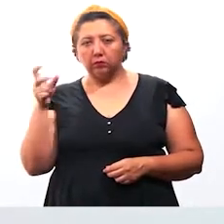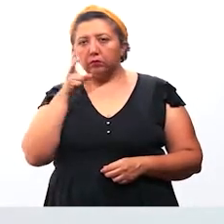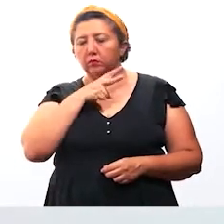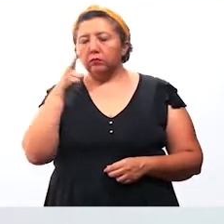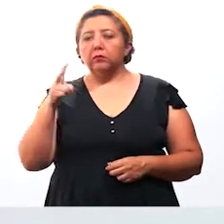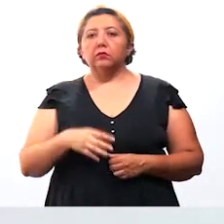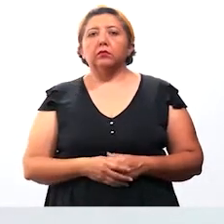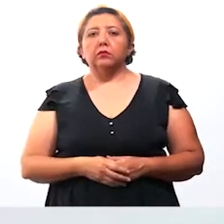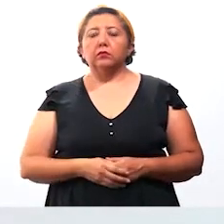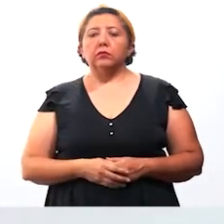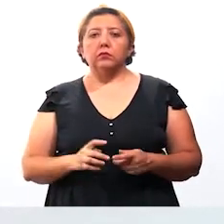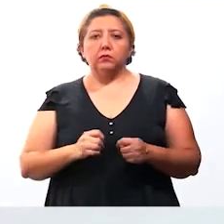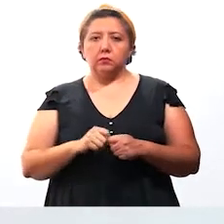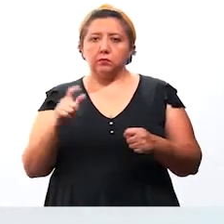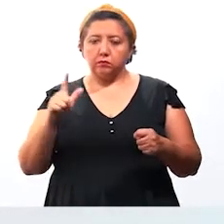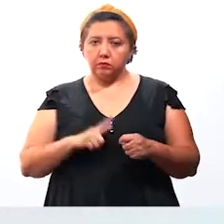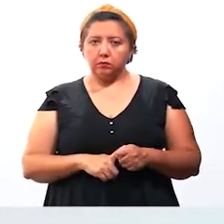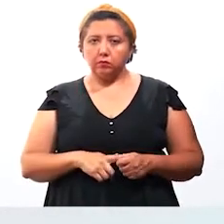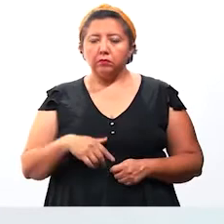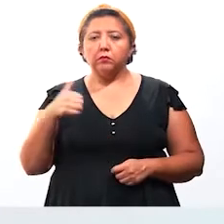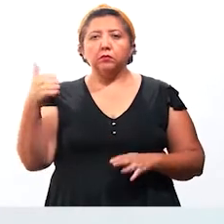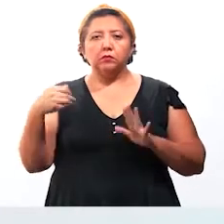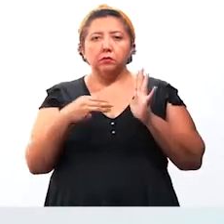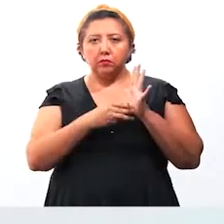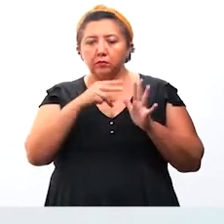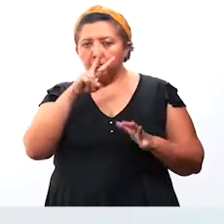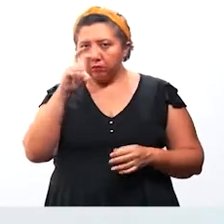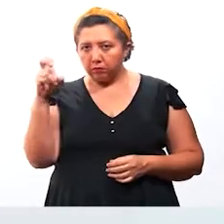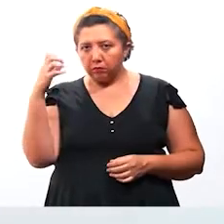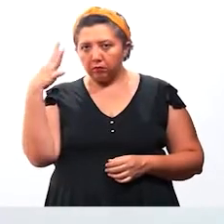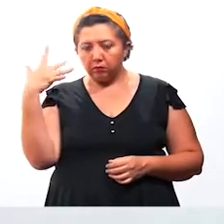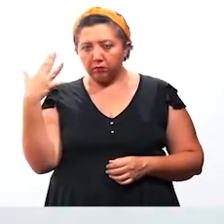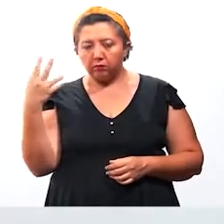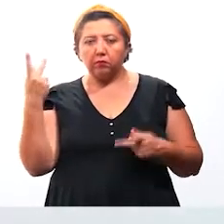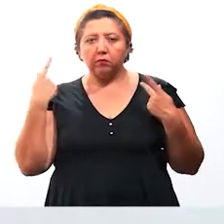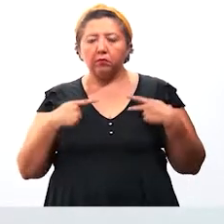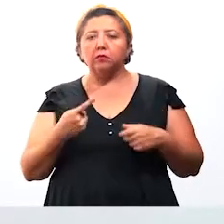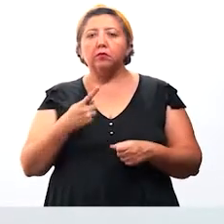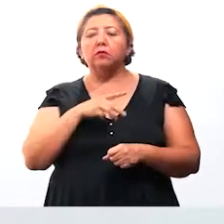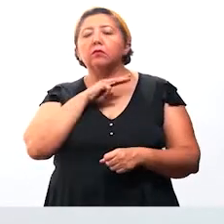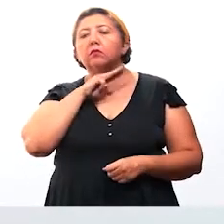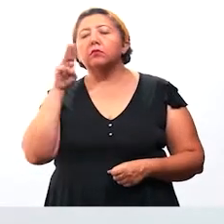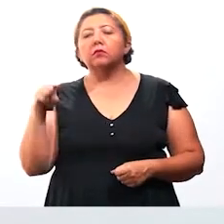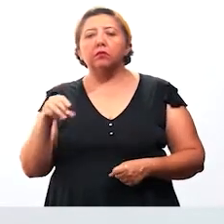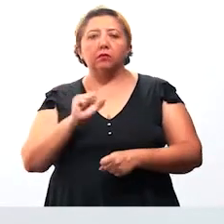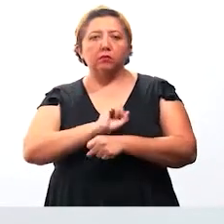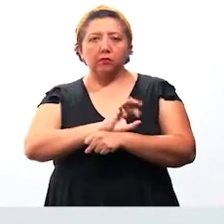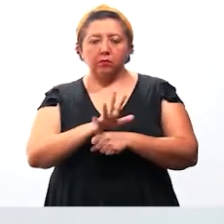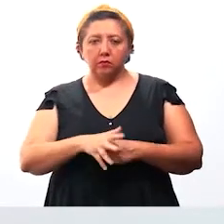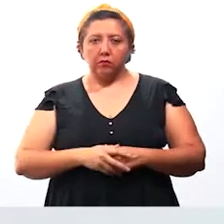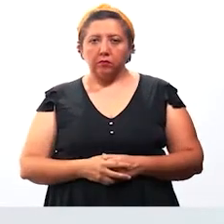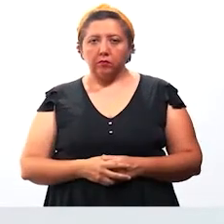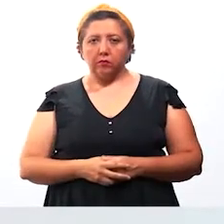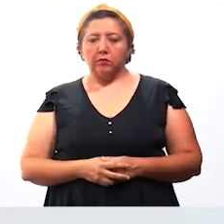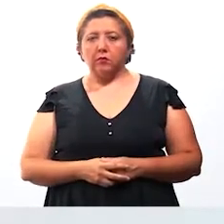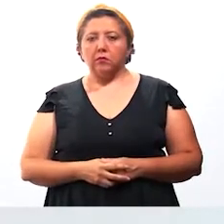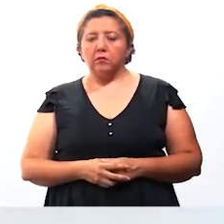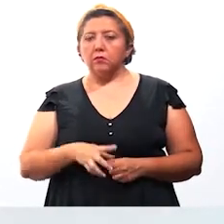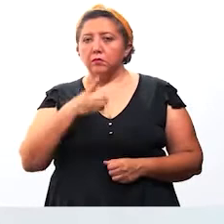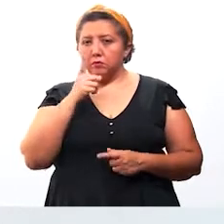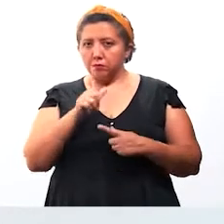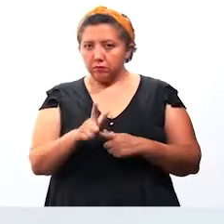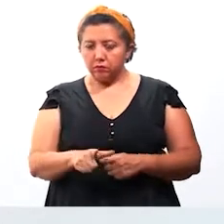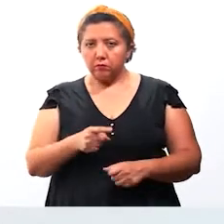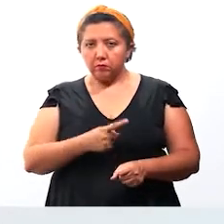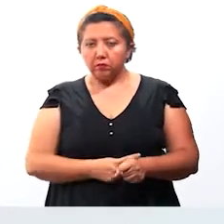en Valladolid. En total, son 6.250 las personas fallecidas a causa del coronavirus.